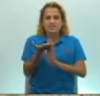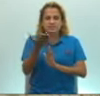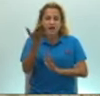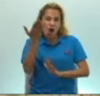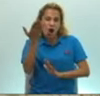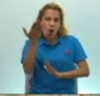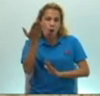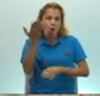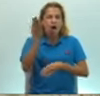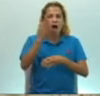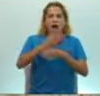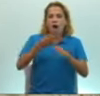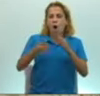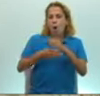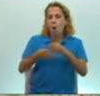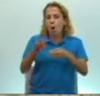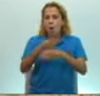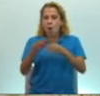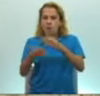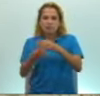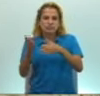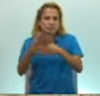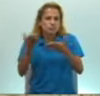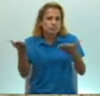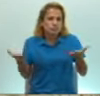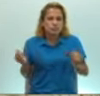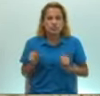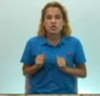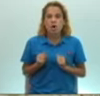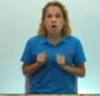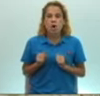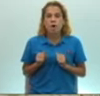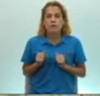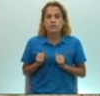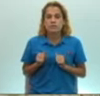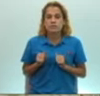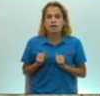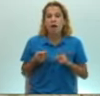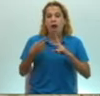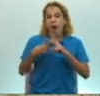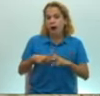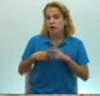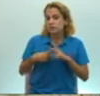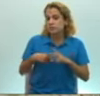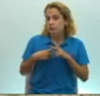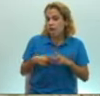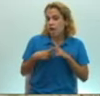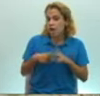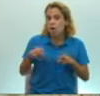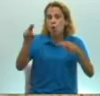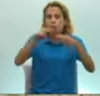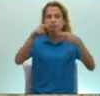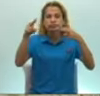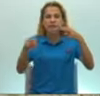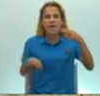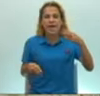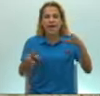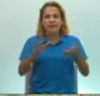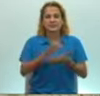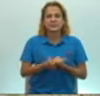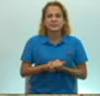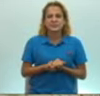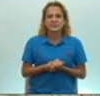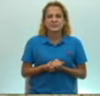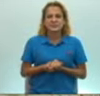Va a haber también un plan de obras públicas, desarrolla obras, foros, templos, acueductos. Además, restauró el Capitolio y el